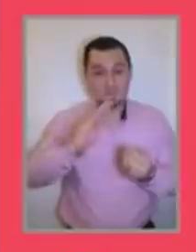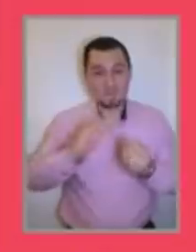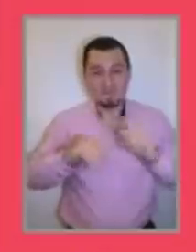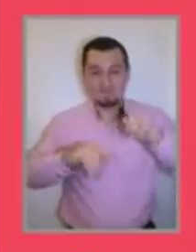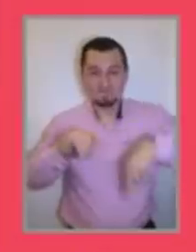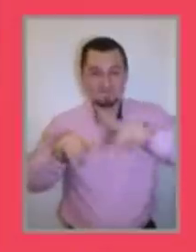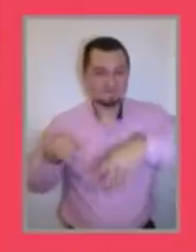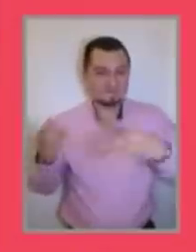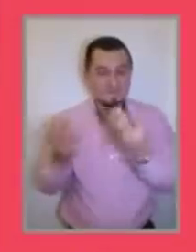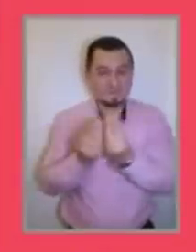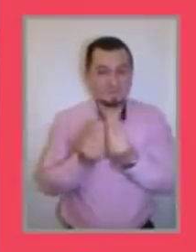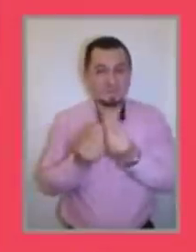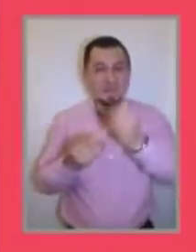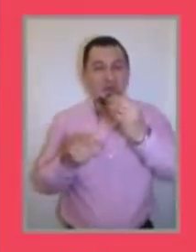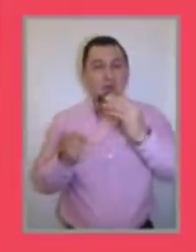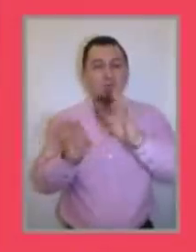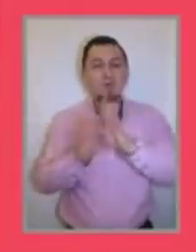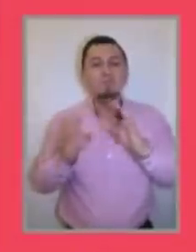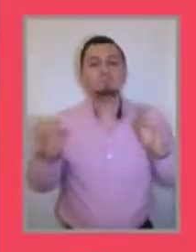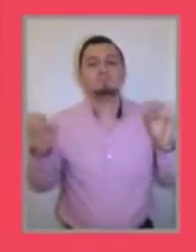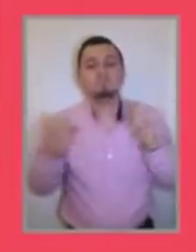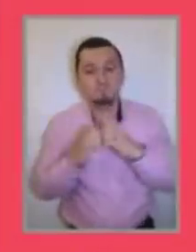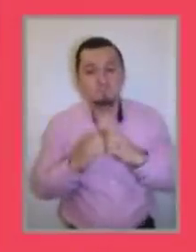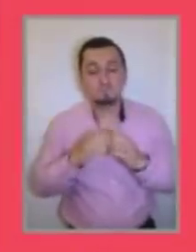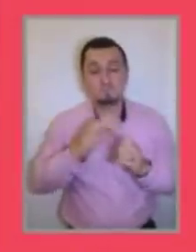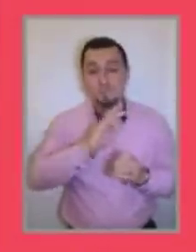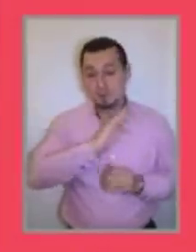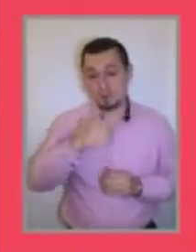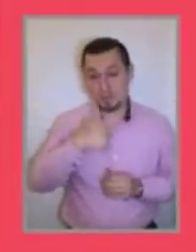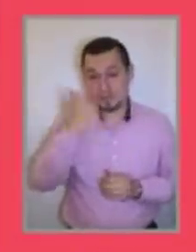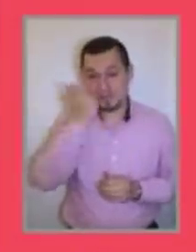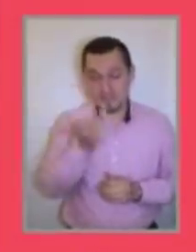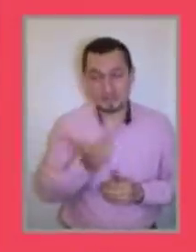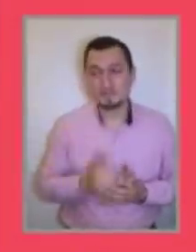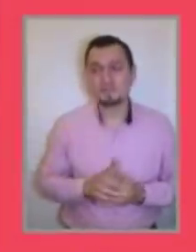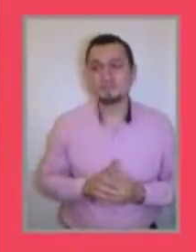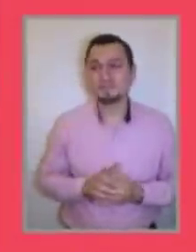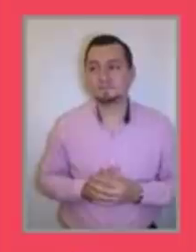tipo de riesgo. Simplemente quisiera